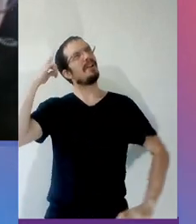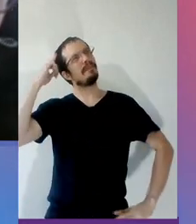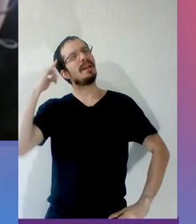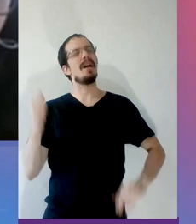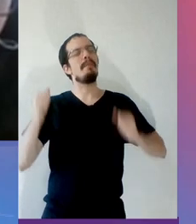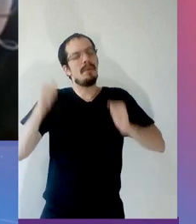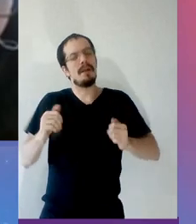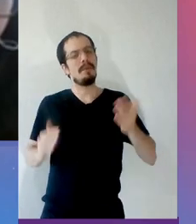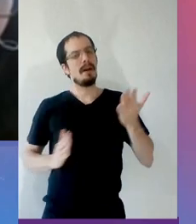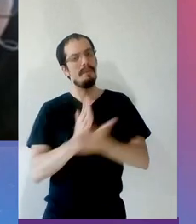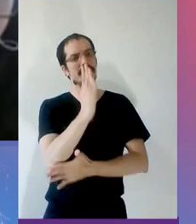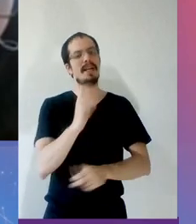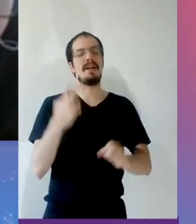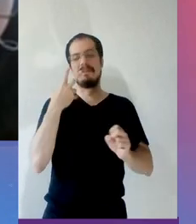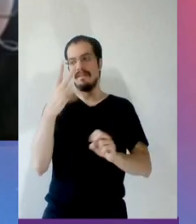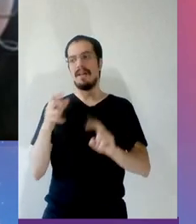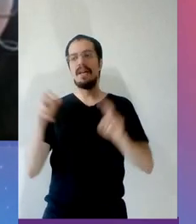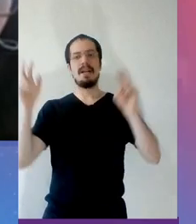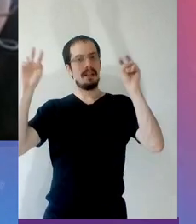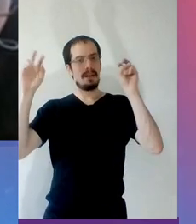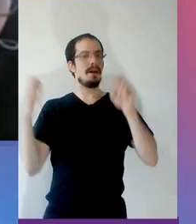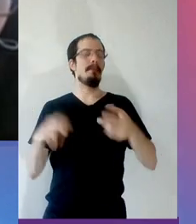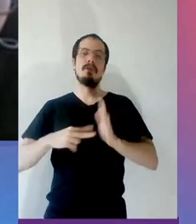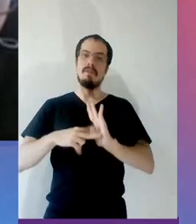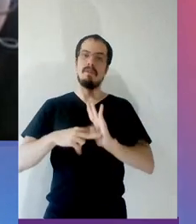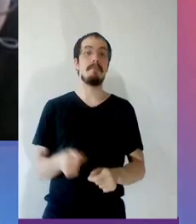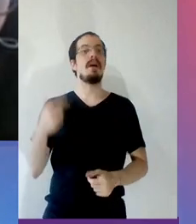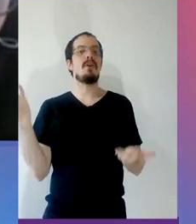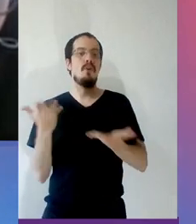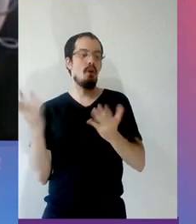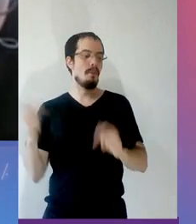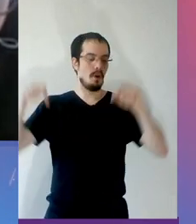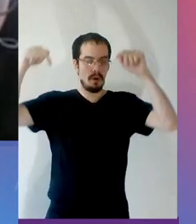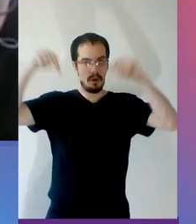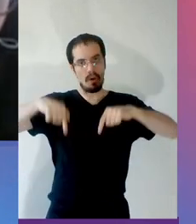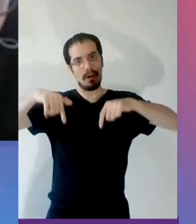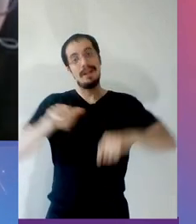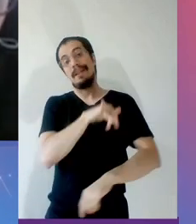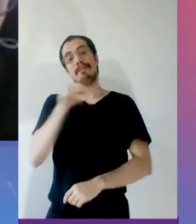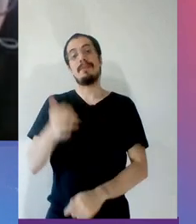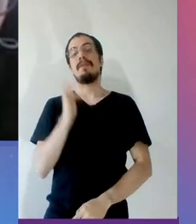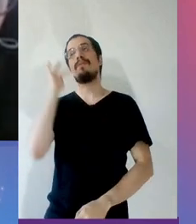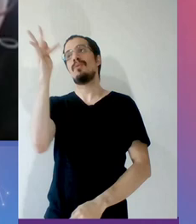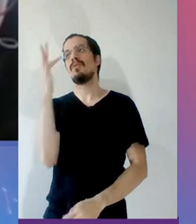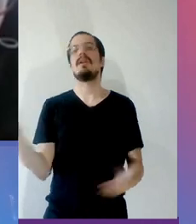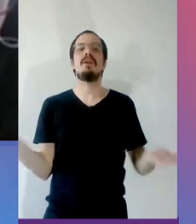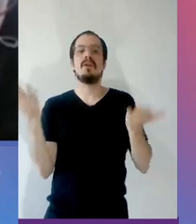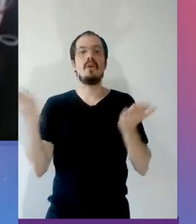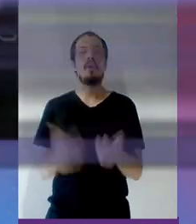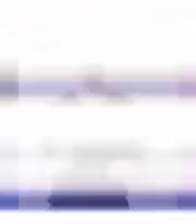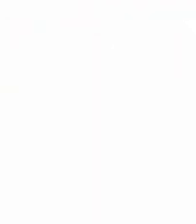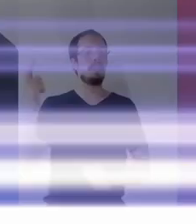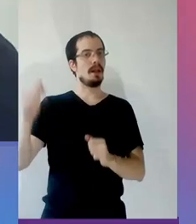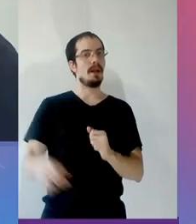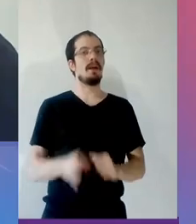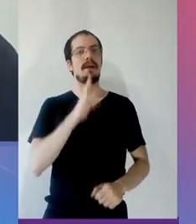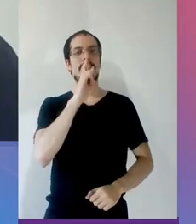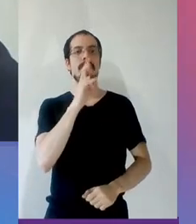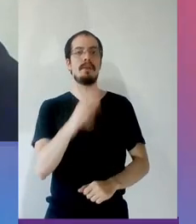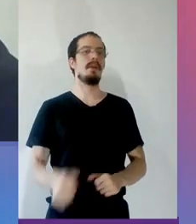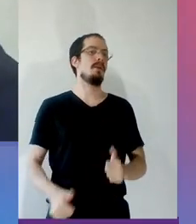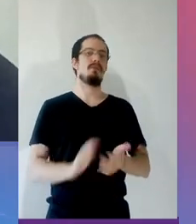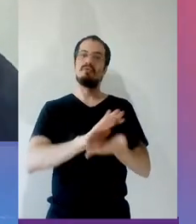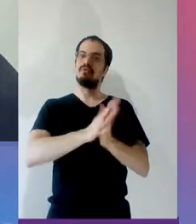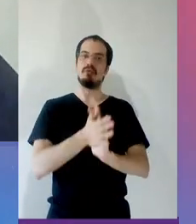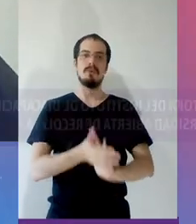las problemáticas que vamos a tener hoy y también mañana respecto al trabajo con los niños y las niñas. Pasando